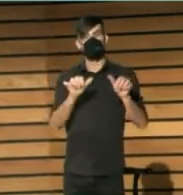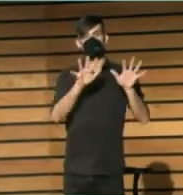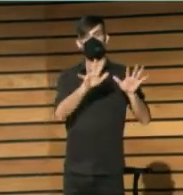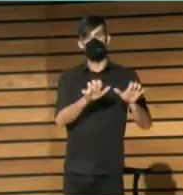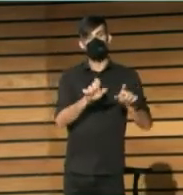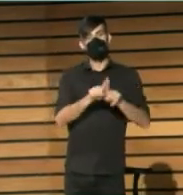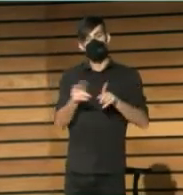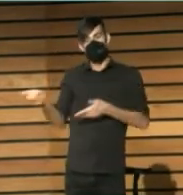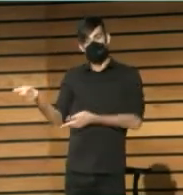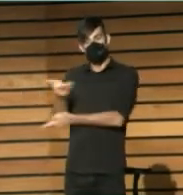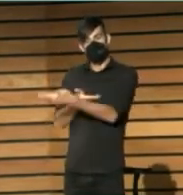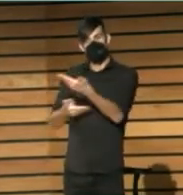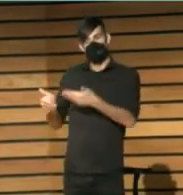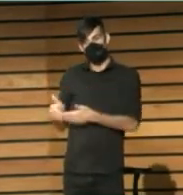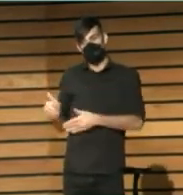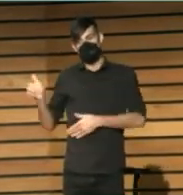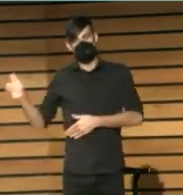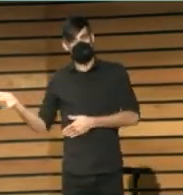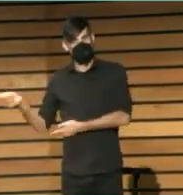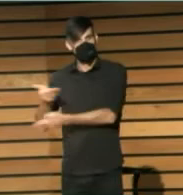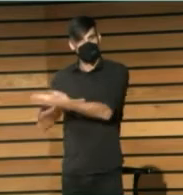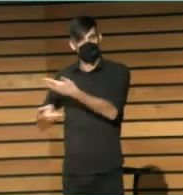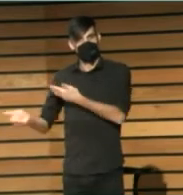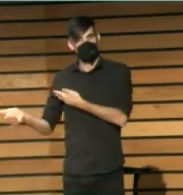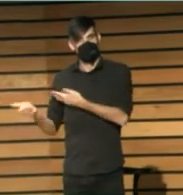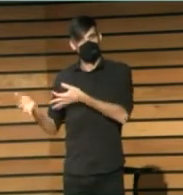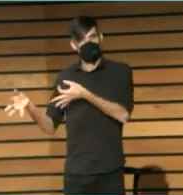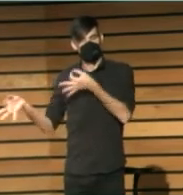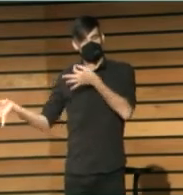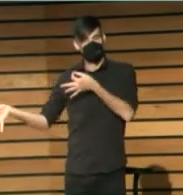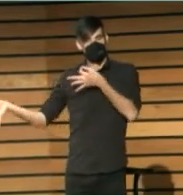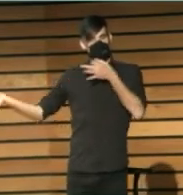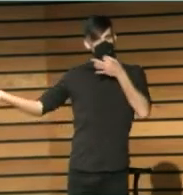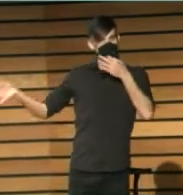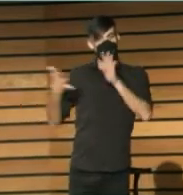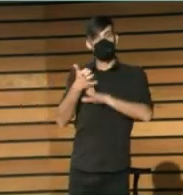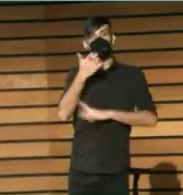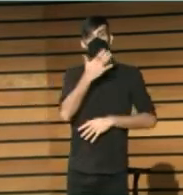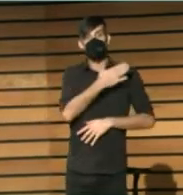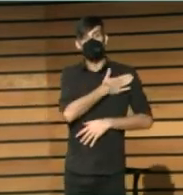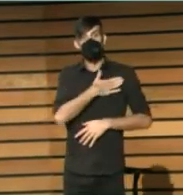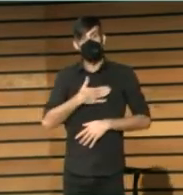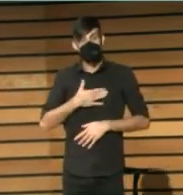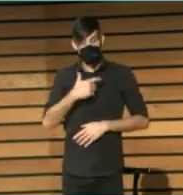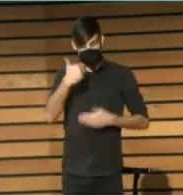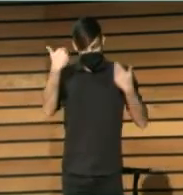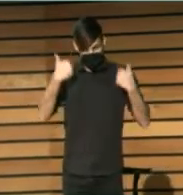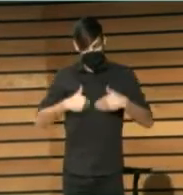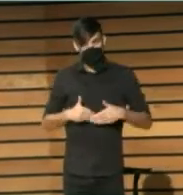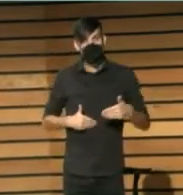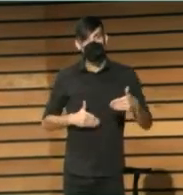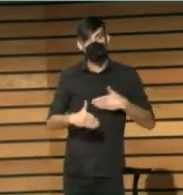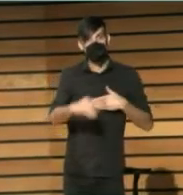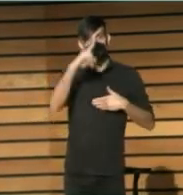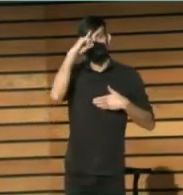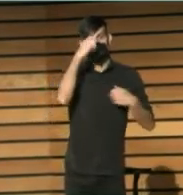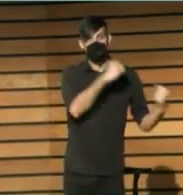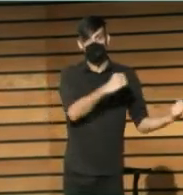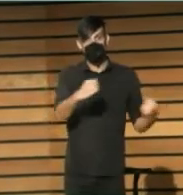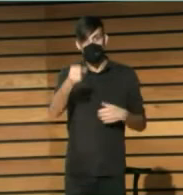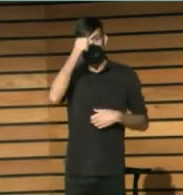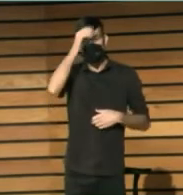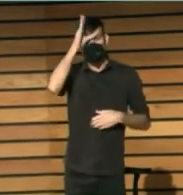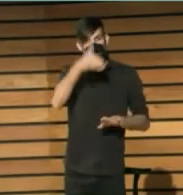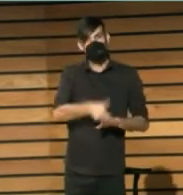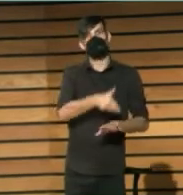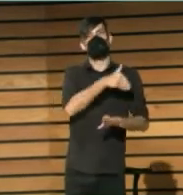otros para ser alguien que algún día puede saber. Saber